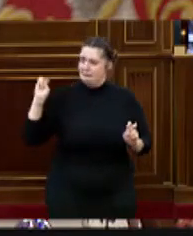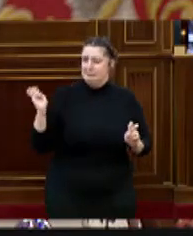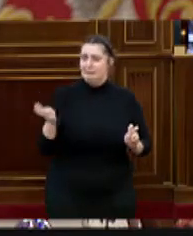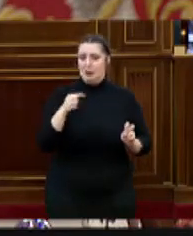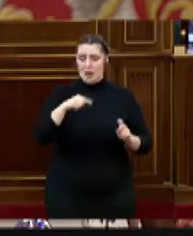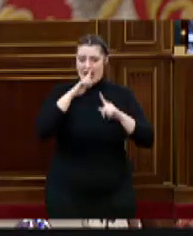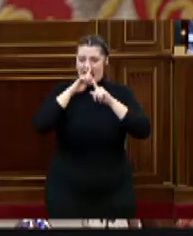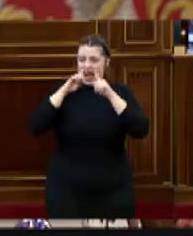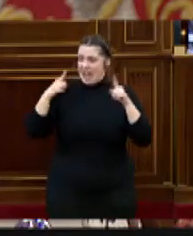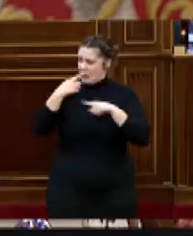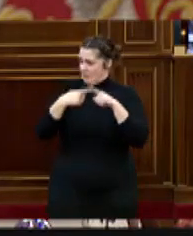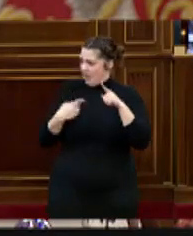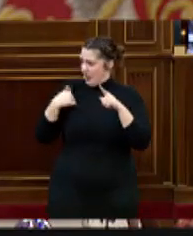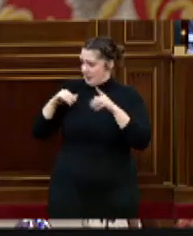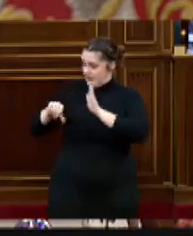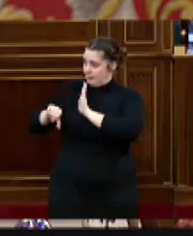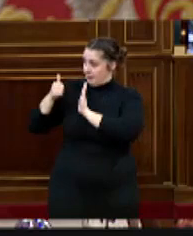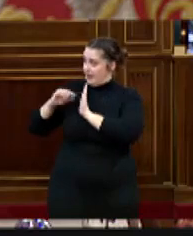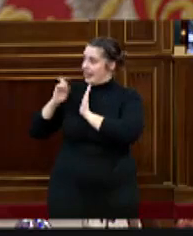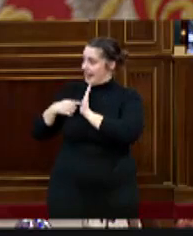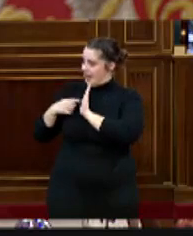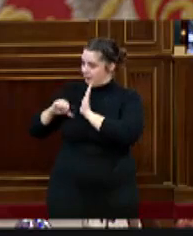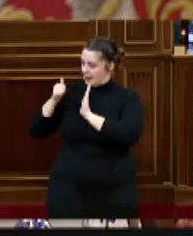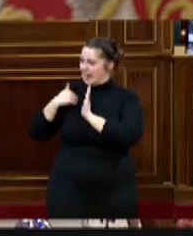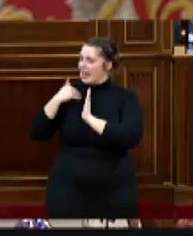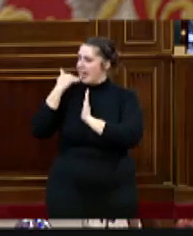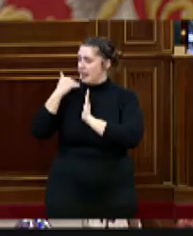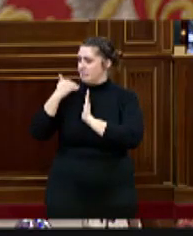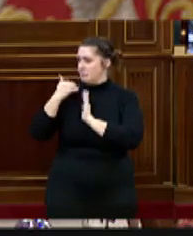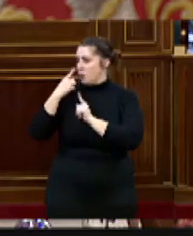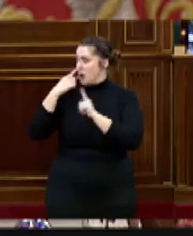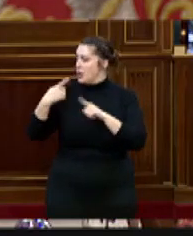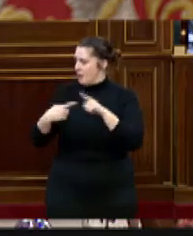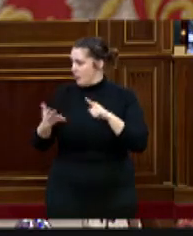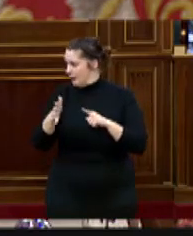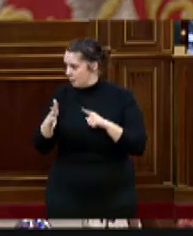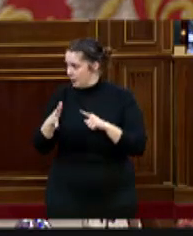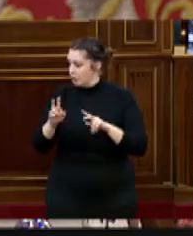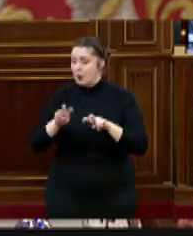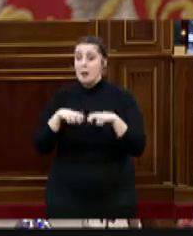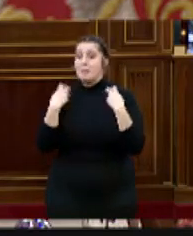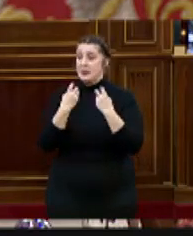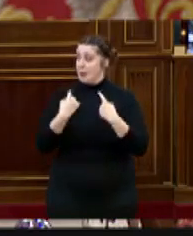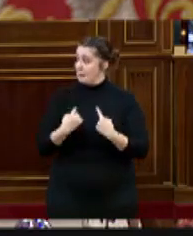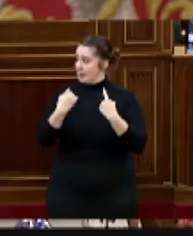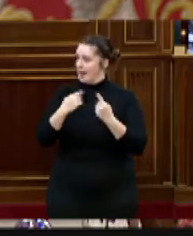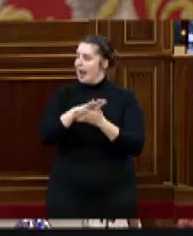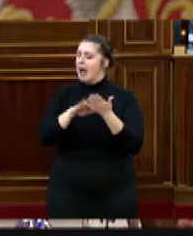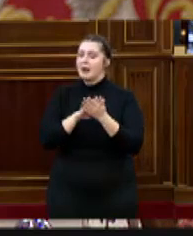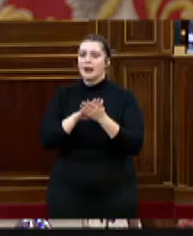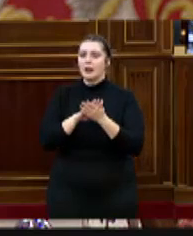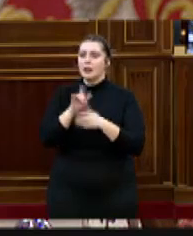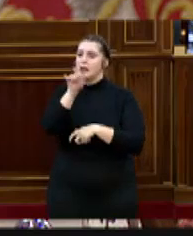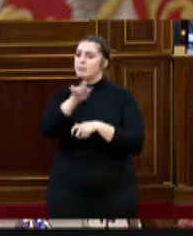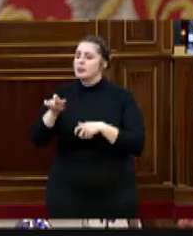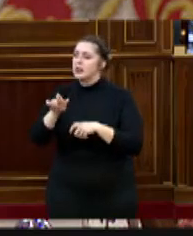este año y medio de funcionamiento de la ley en la primera mesa os preguntáis qué implica la ley para las